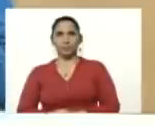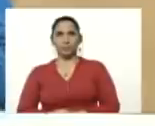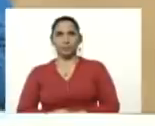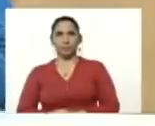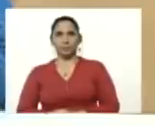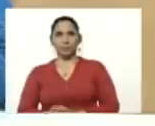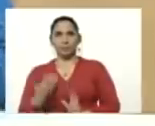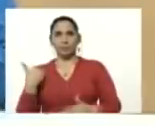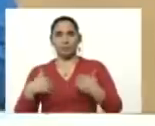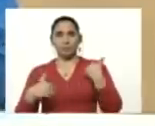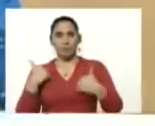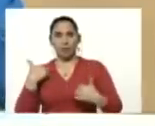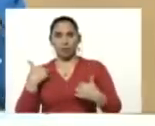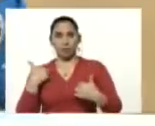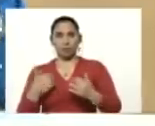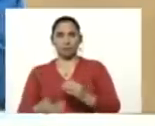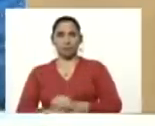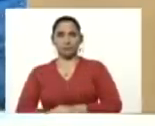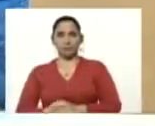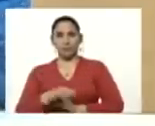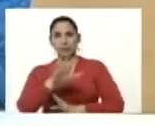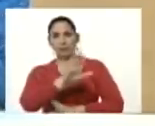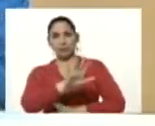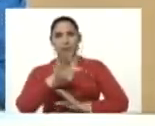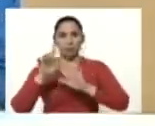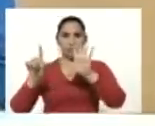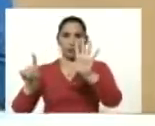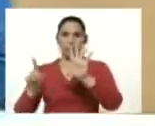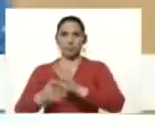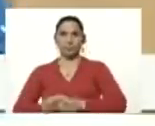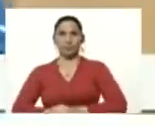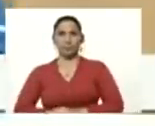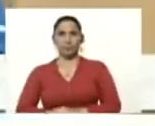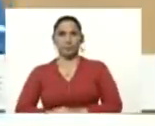El miércoles le toca a 5 y 6.